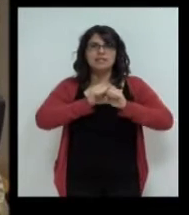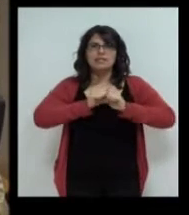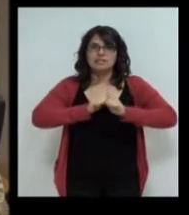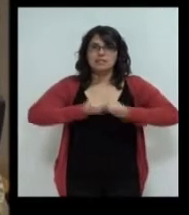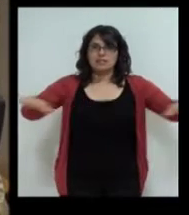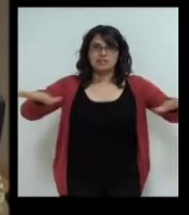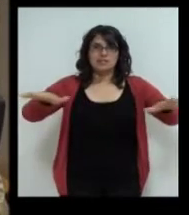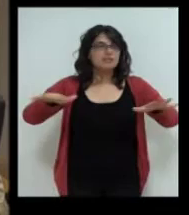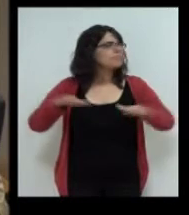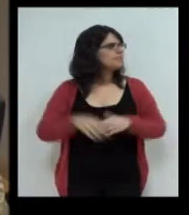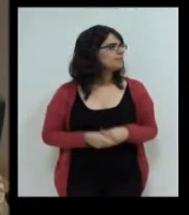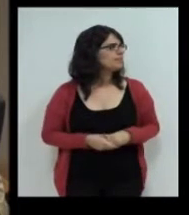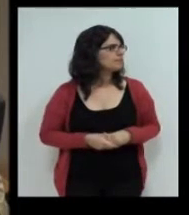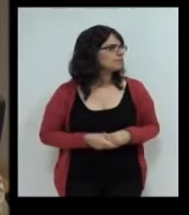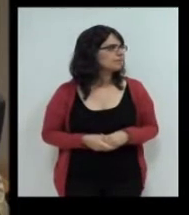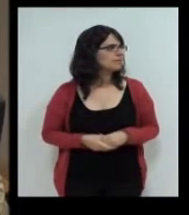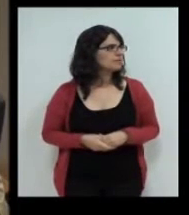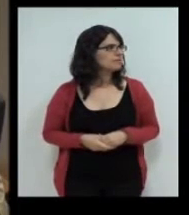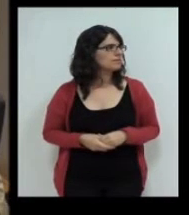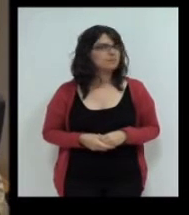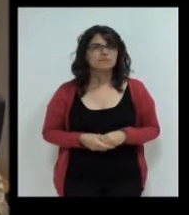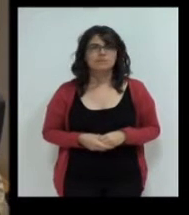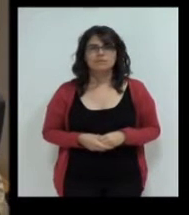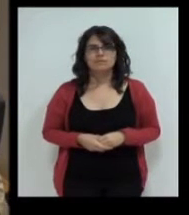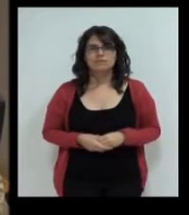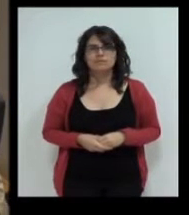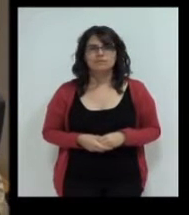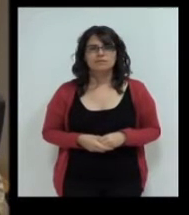geométricamente, ¿hasta qué punto